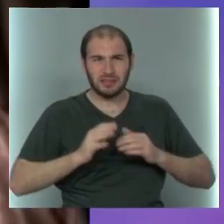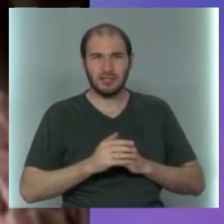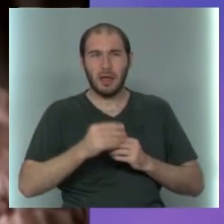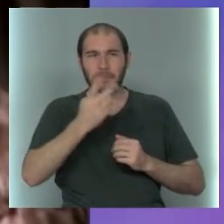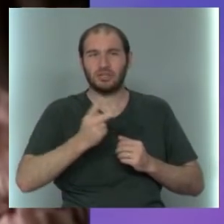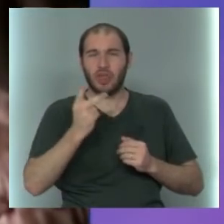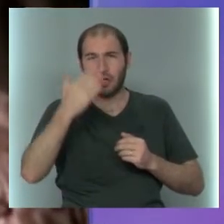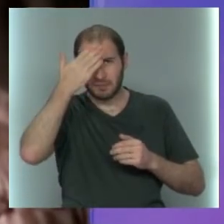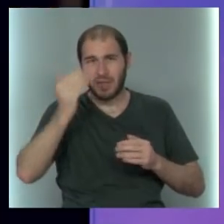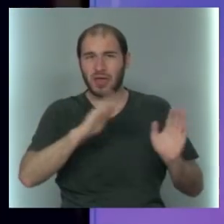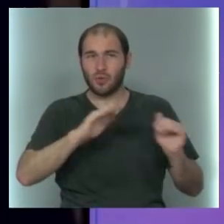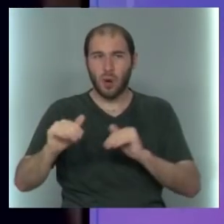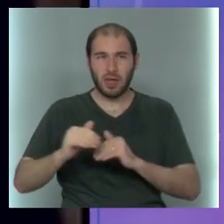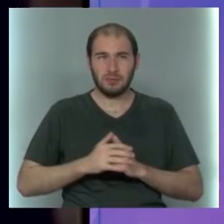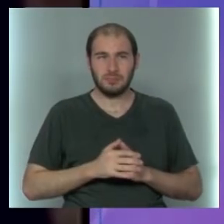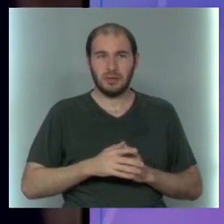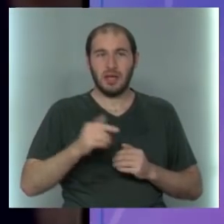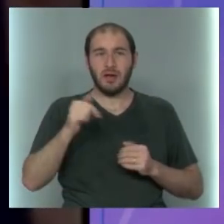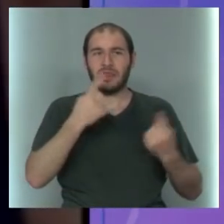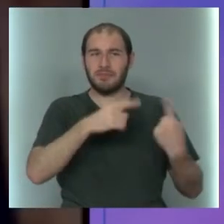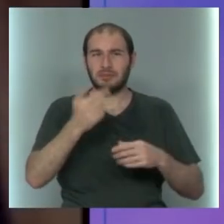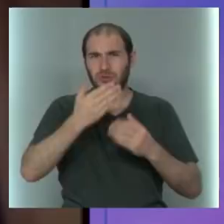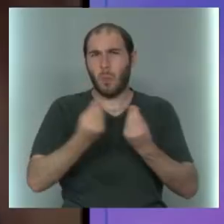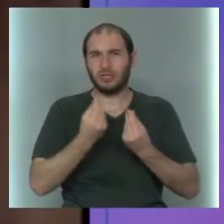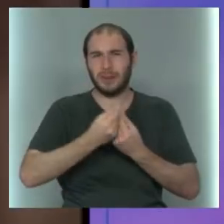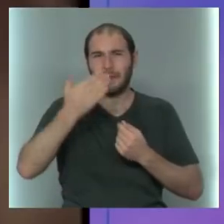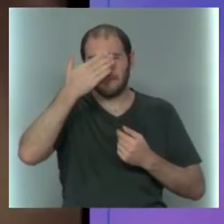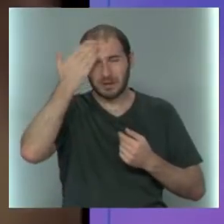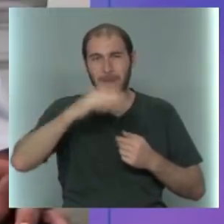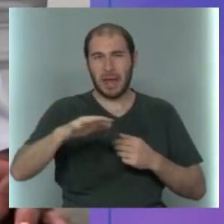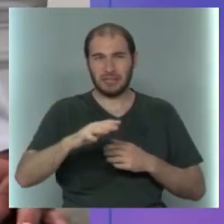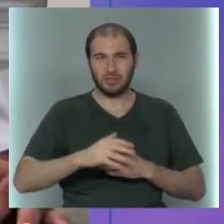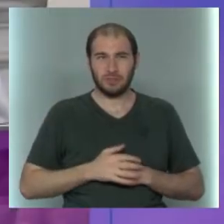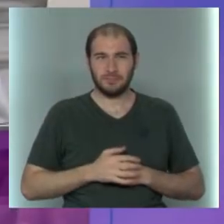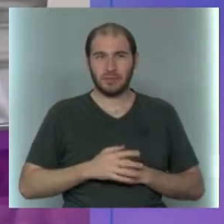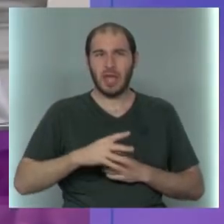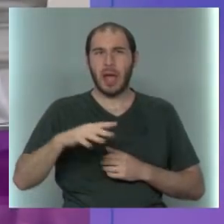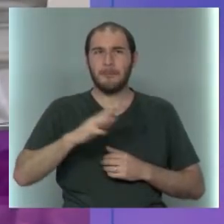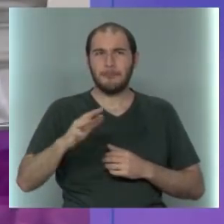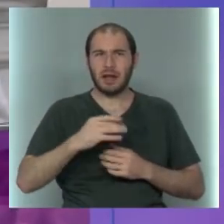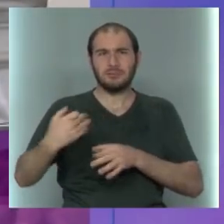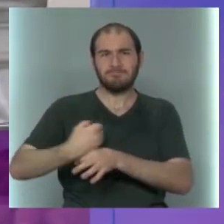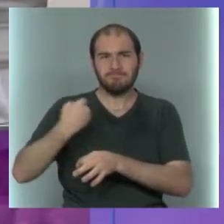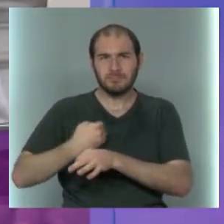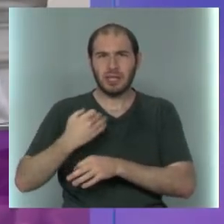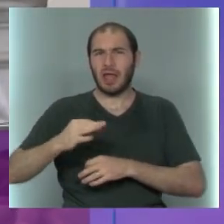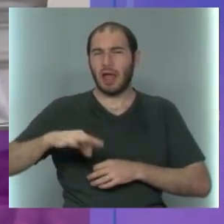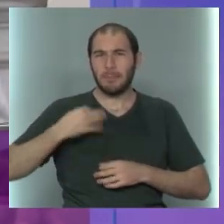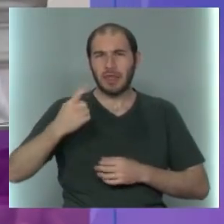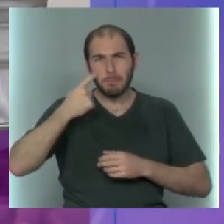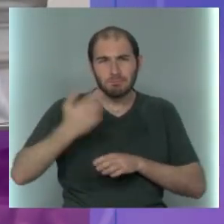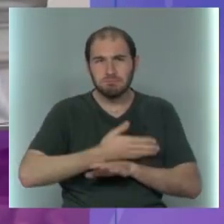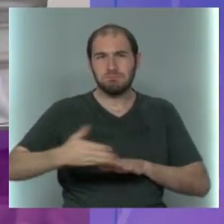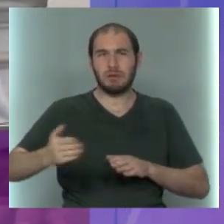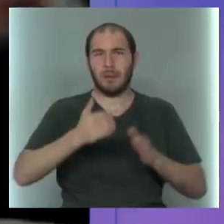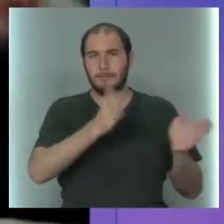about two people who share a common illness, no different than the millions of others with Parkinson's disease? El Parkinson me ha enseñado que la vida hay que vivirla